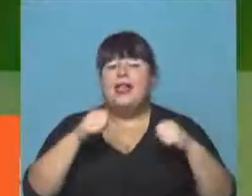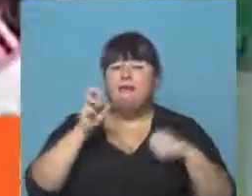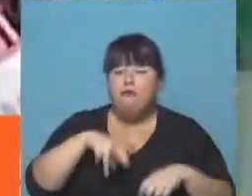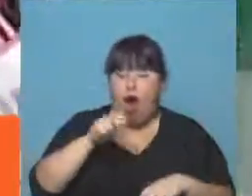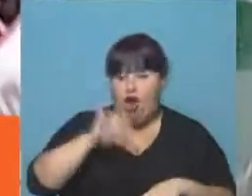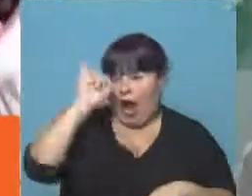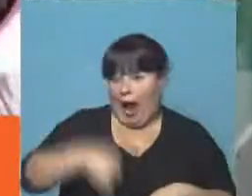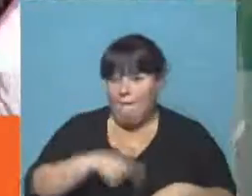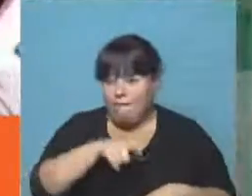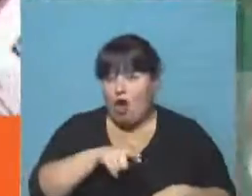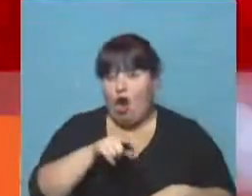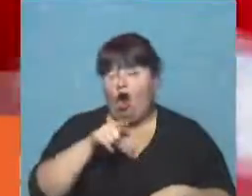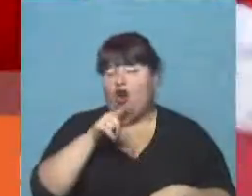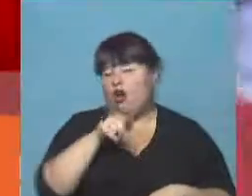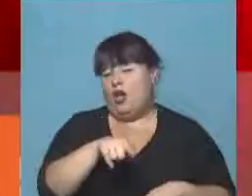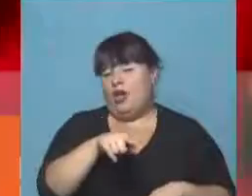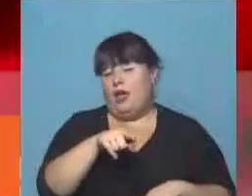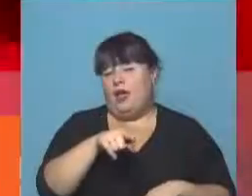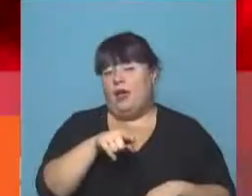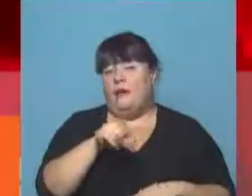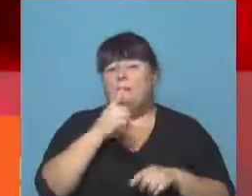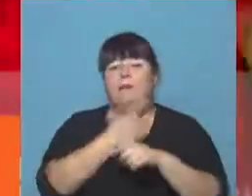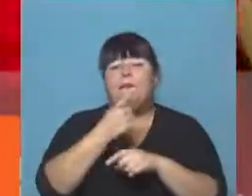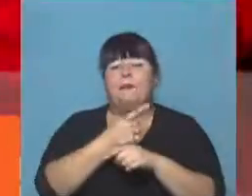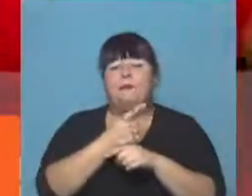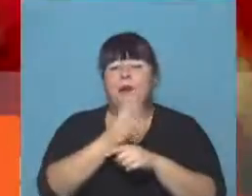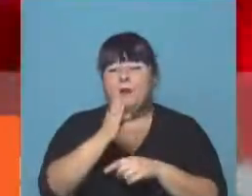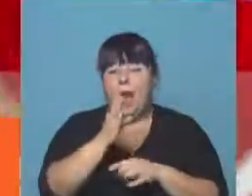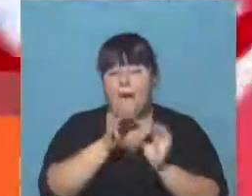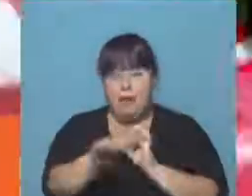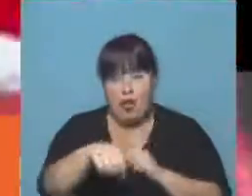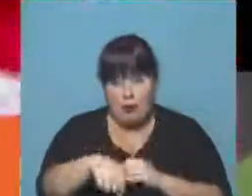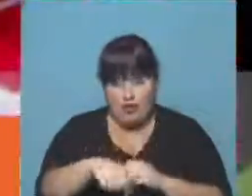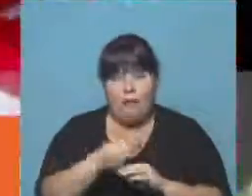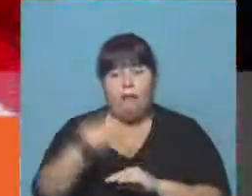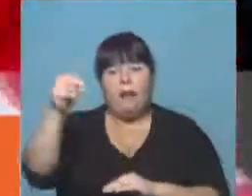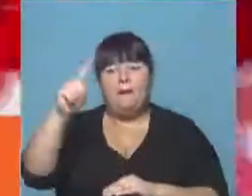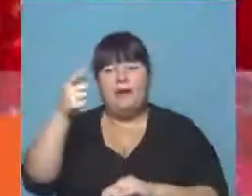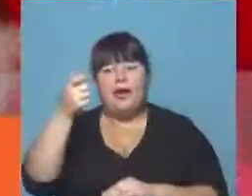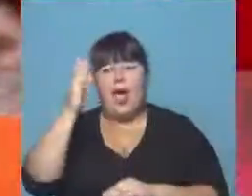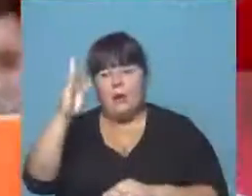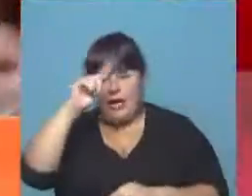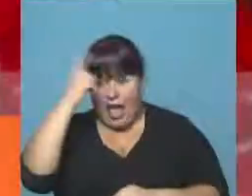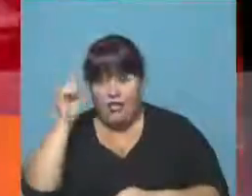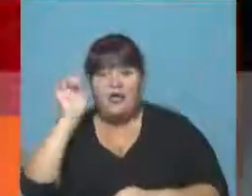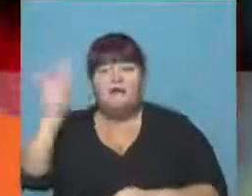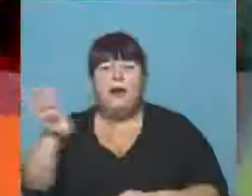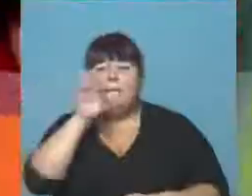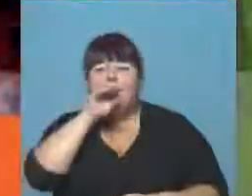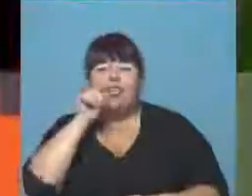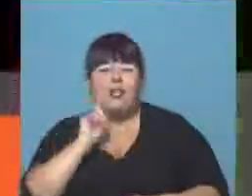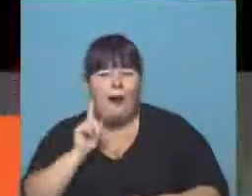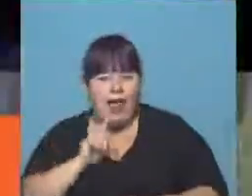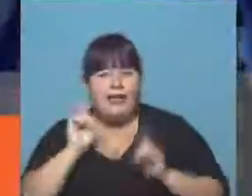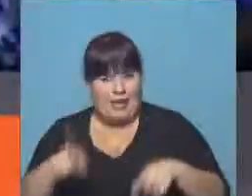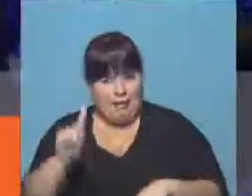el campeón de la primera B Metropolitana, que ascendió a primera B Nacional, dejó afuera Patronato de Paraná,